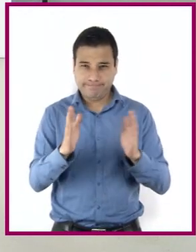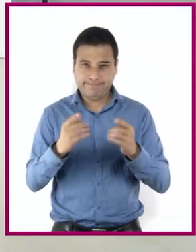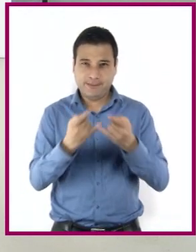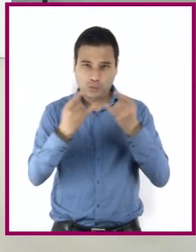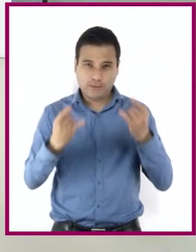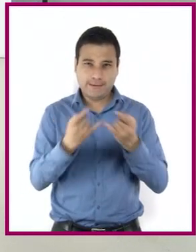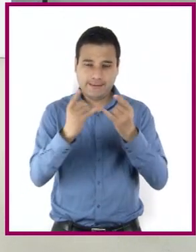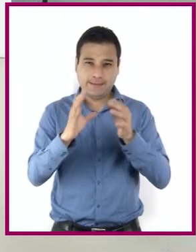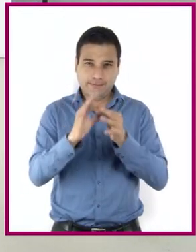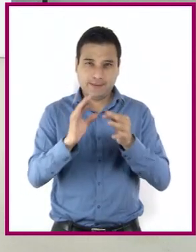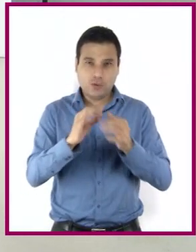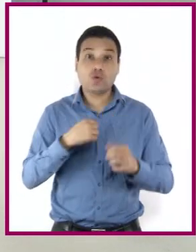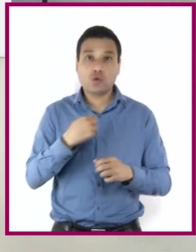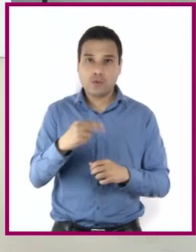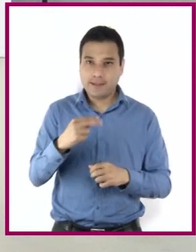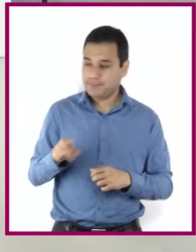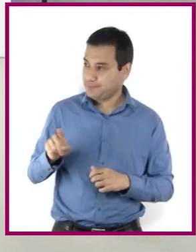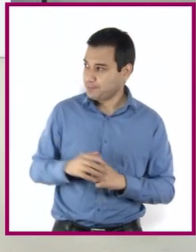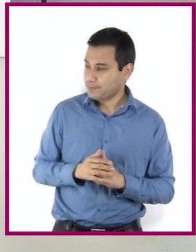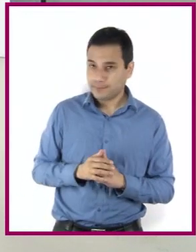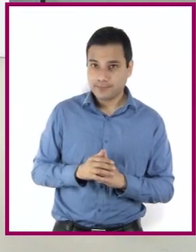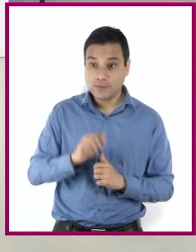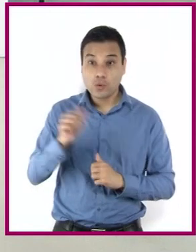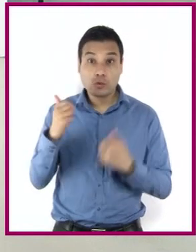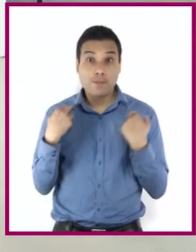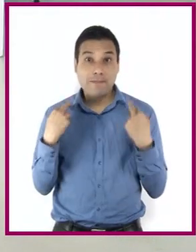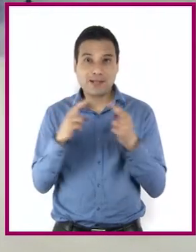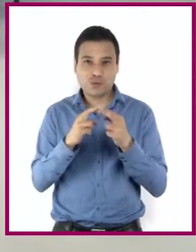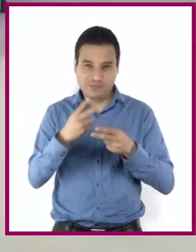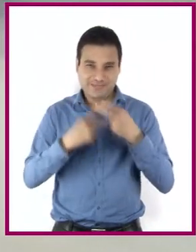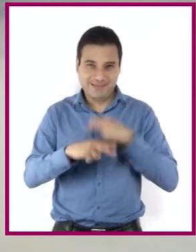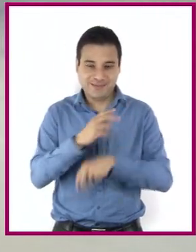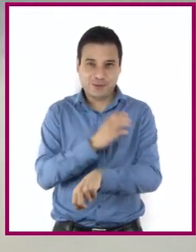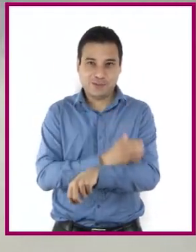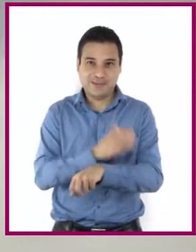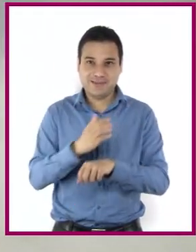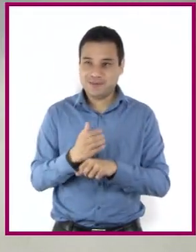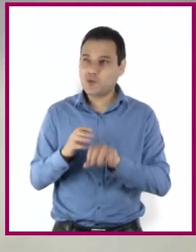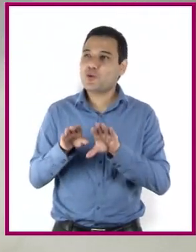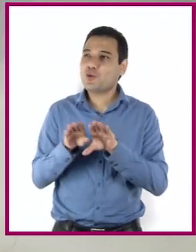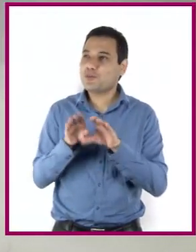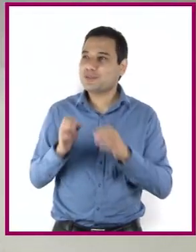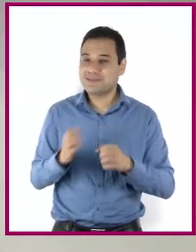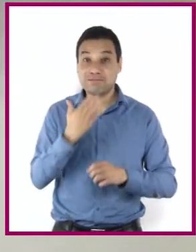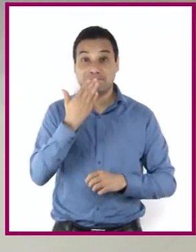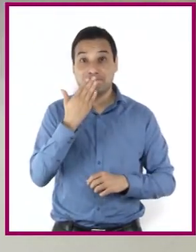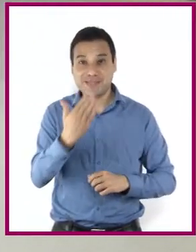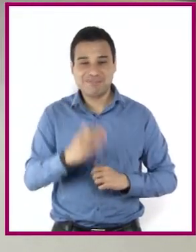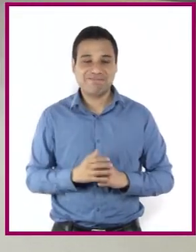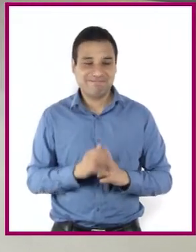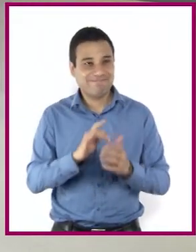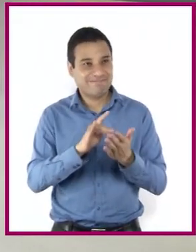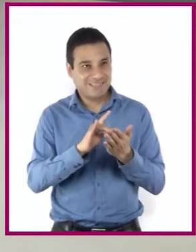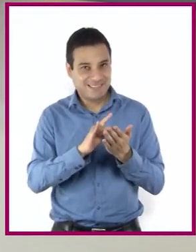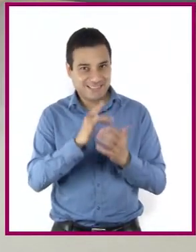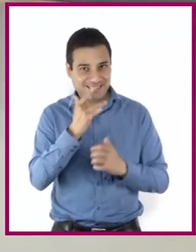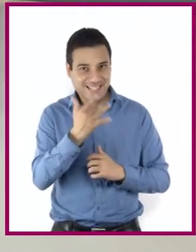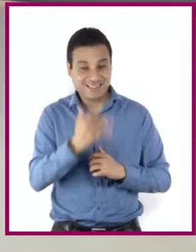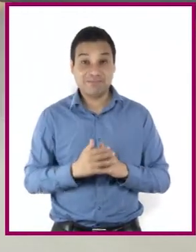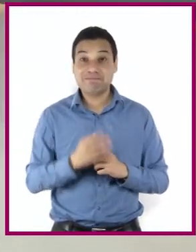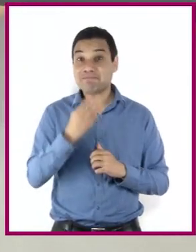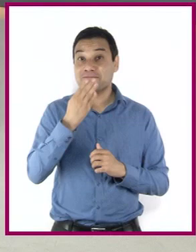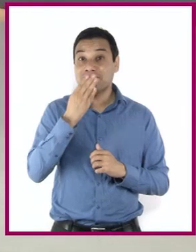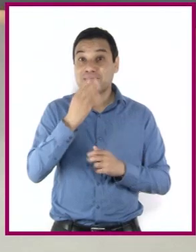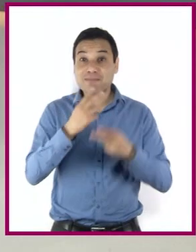por Antonio Blas y Alejandro Sevilla. ¿Qué tal? ¿Cómo les va? Muy bien, muchas gracias.